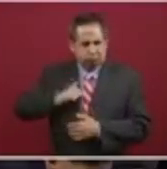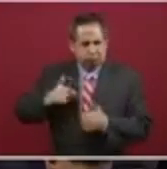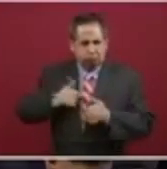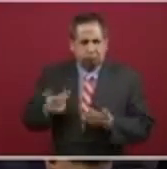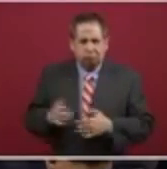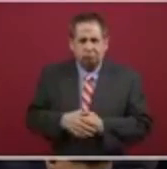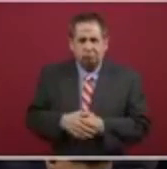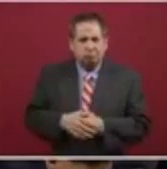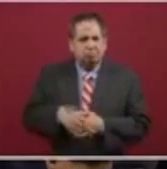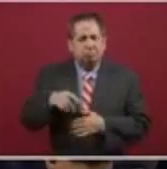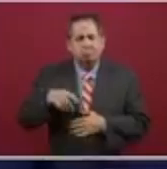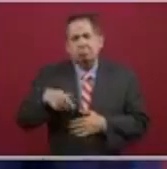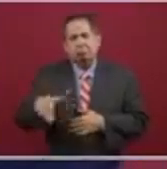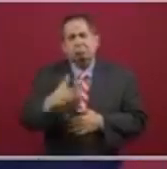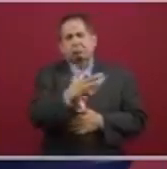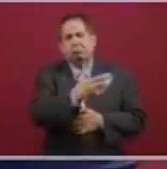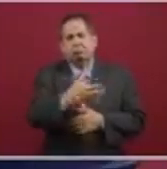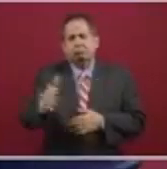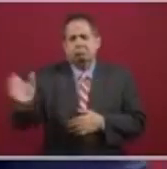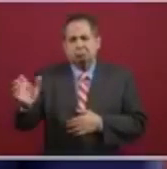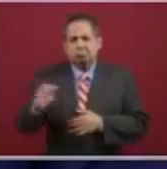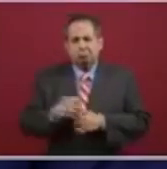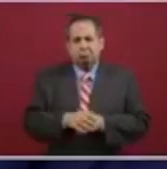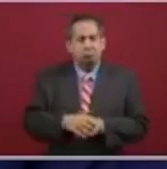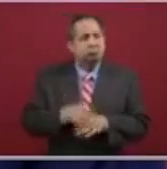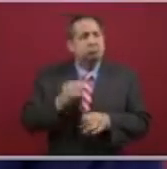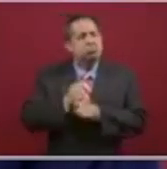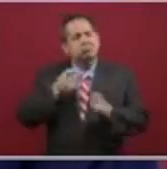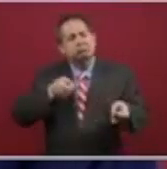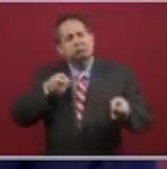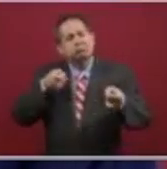pues íbamos al campo con el tirador.